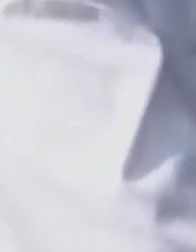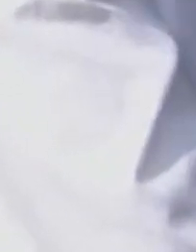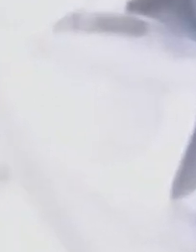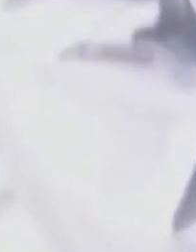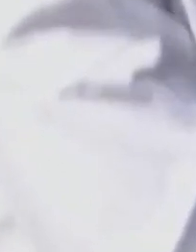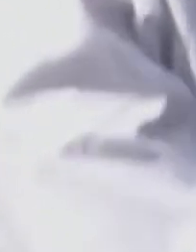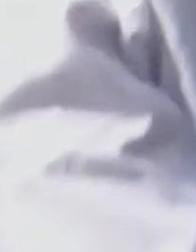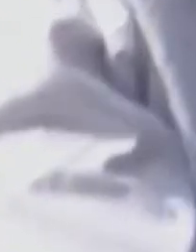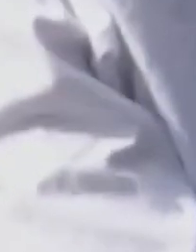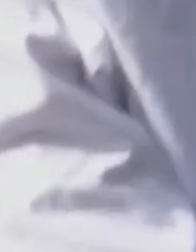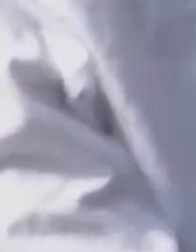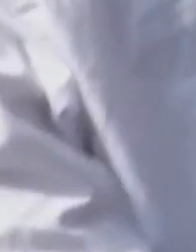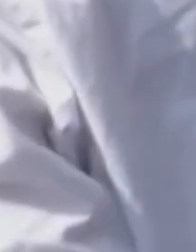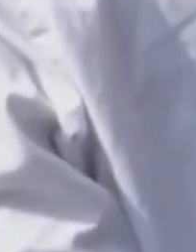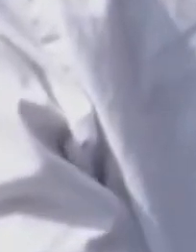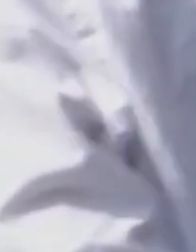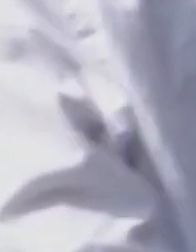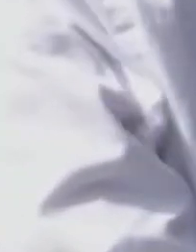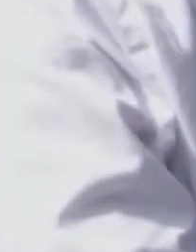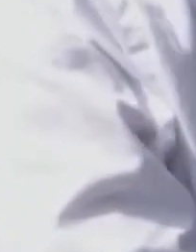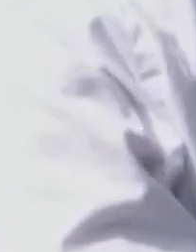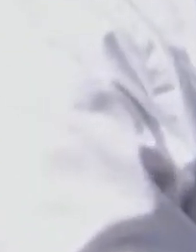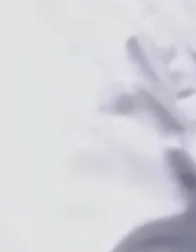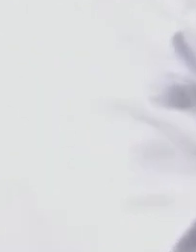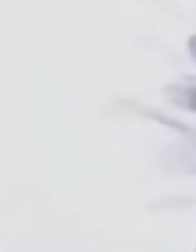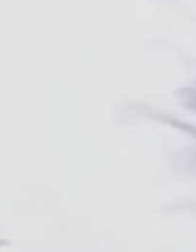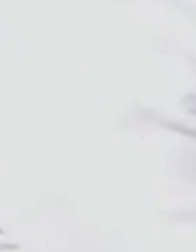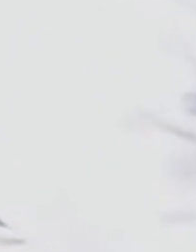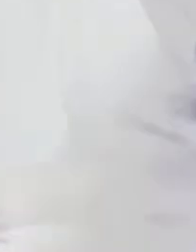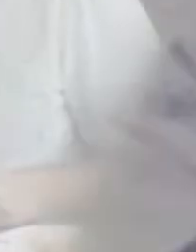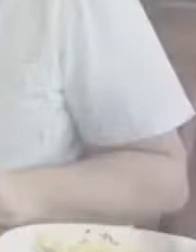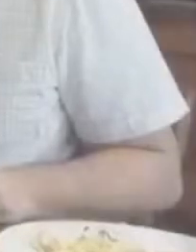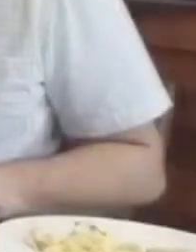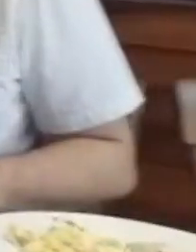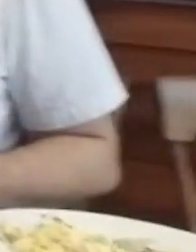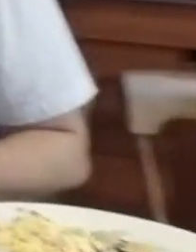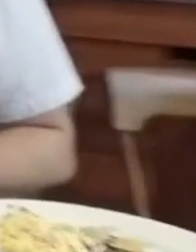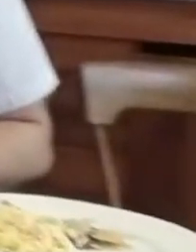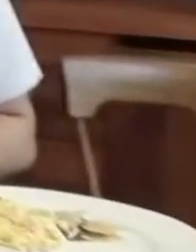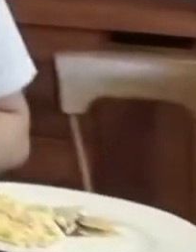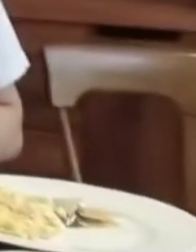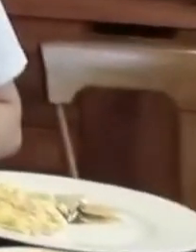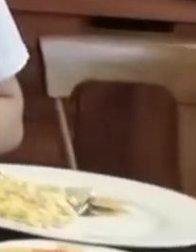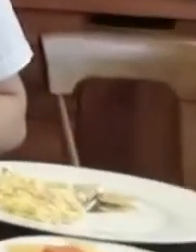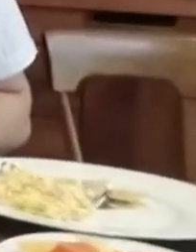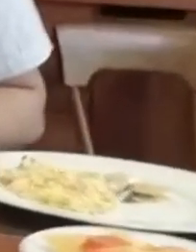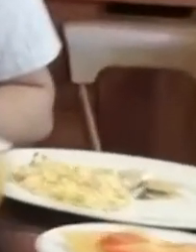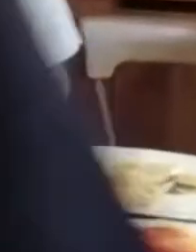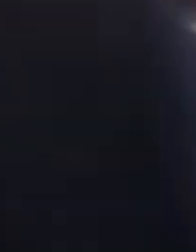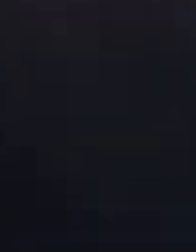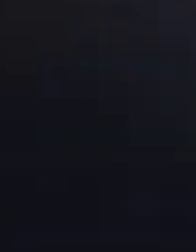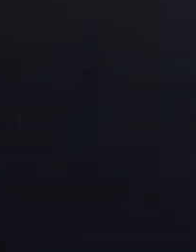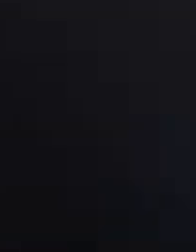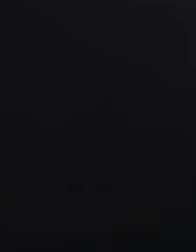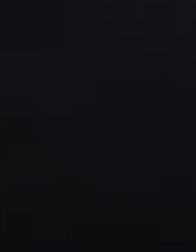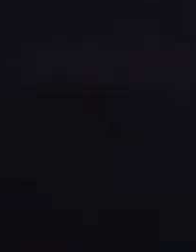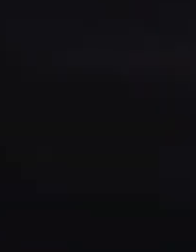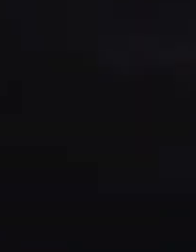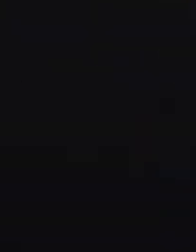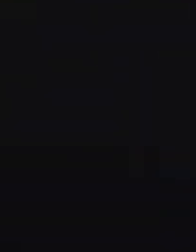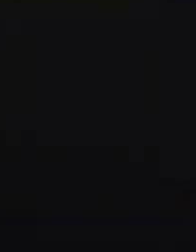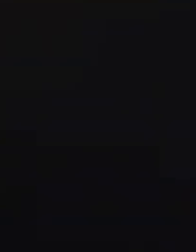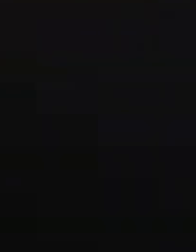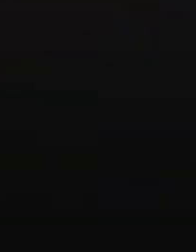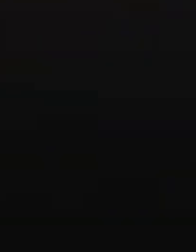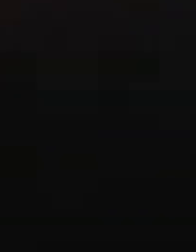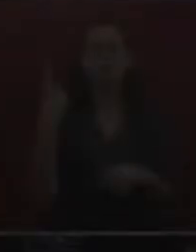El presidente Andrés Manuel López Obrador reveló que alista un memorándum contra el influyentismo y que su familia no quedará exenta. En su conferencia